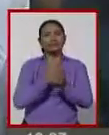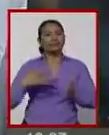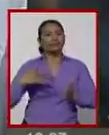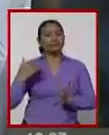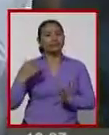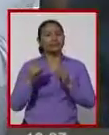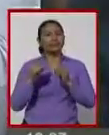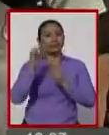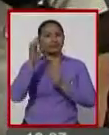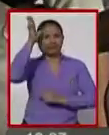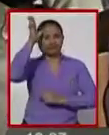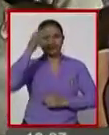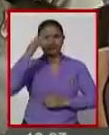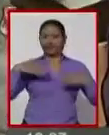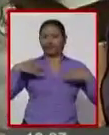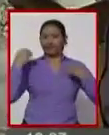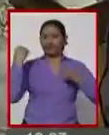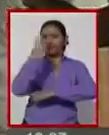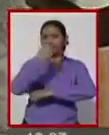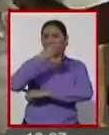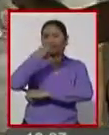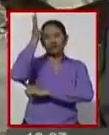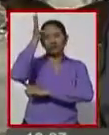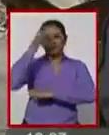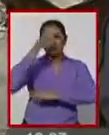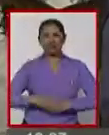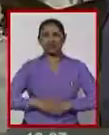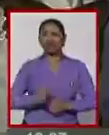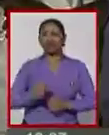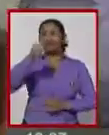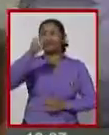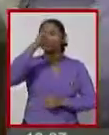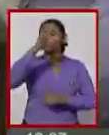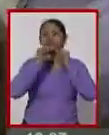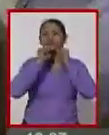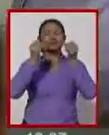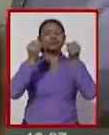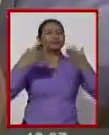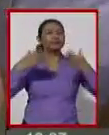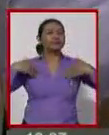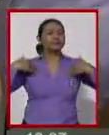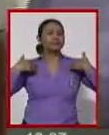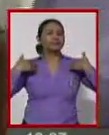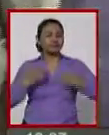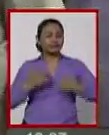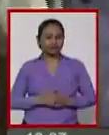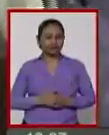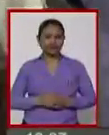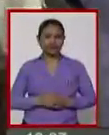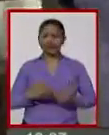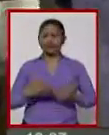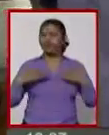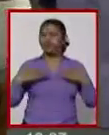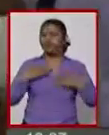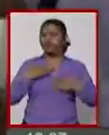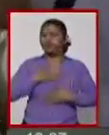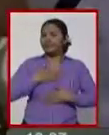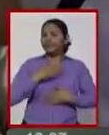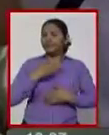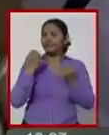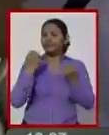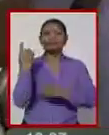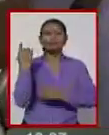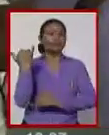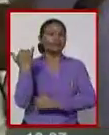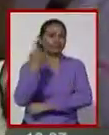sus padres. Felicidades, Día del Padre, que Dios le bendiga. Muy feliz, muy contento, qué alegría, ¿no? Que